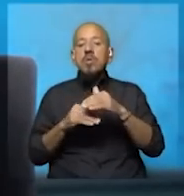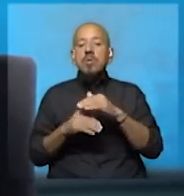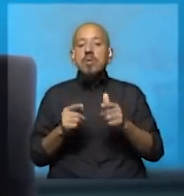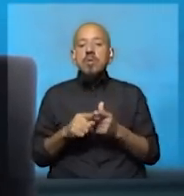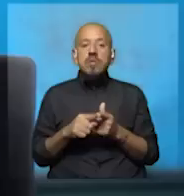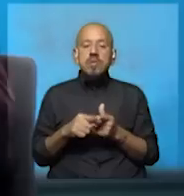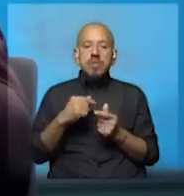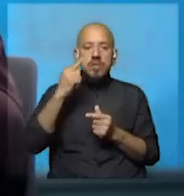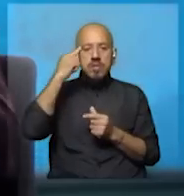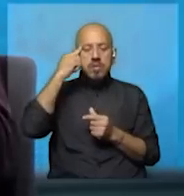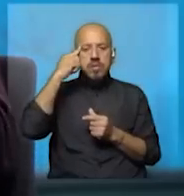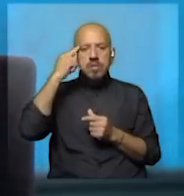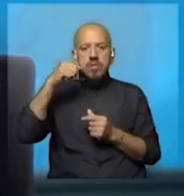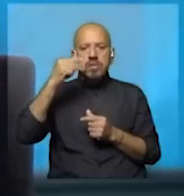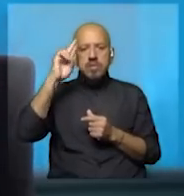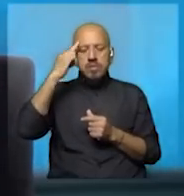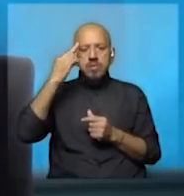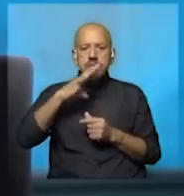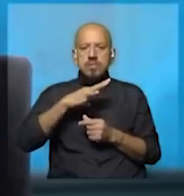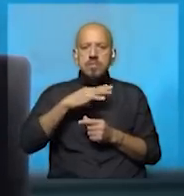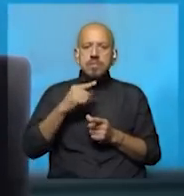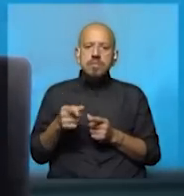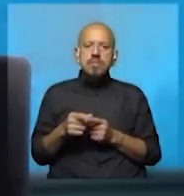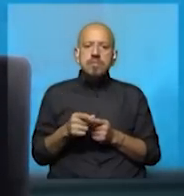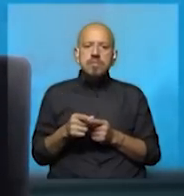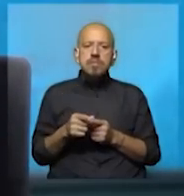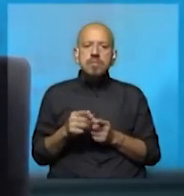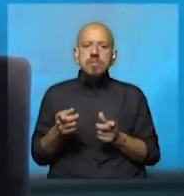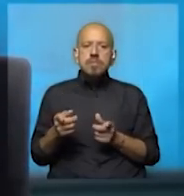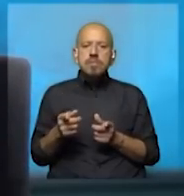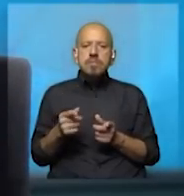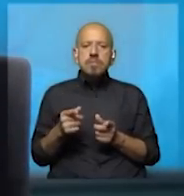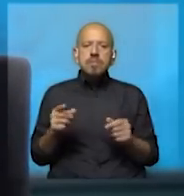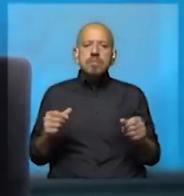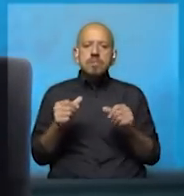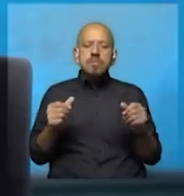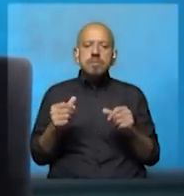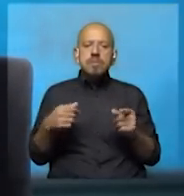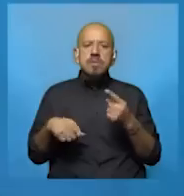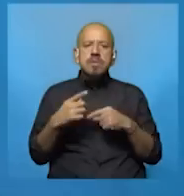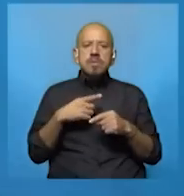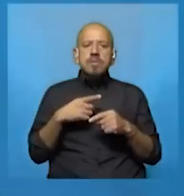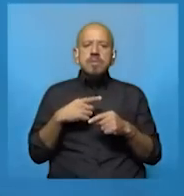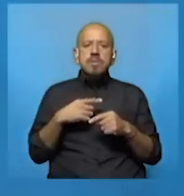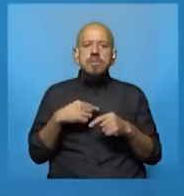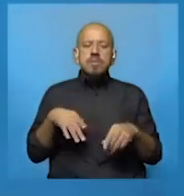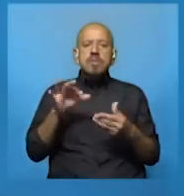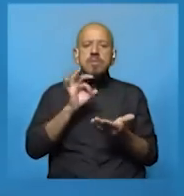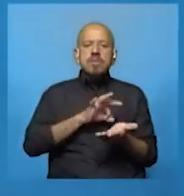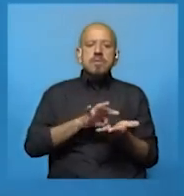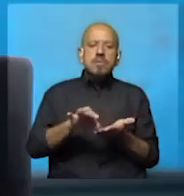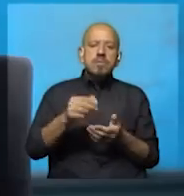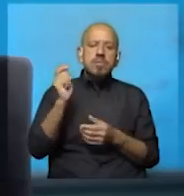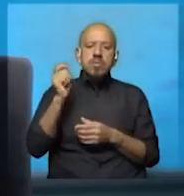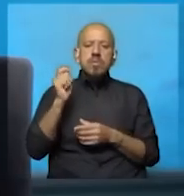y pensaba que acá en Uruguay este hubo un intento más un intento de legislar sobre el enriquecimiento ilícito en el servicio de una función